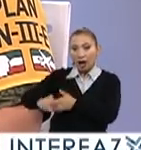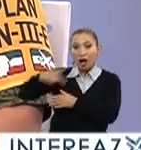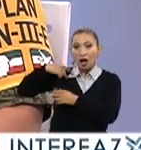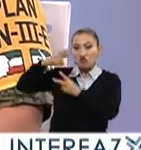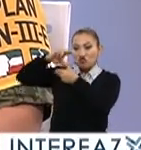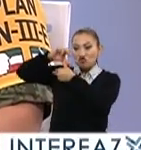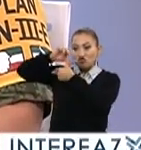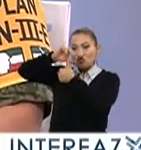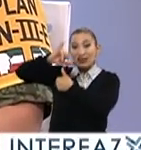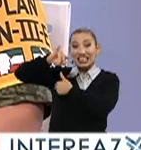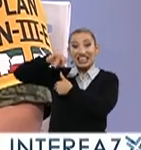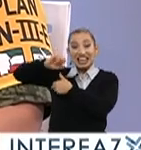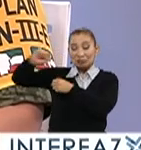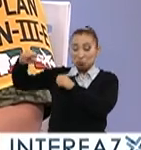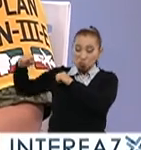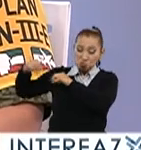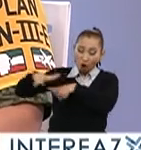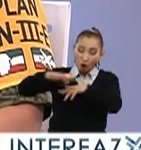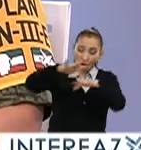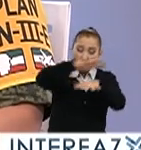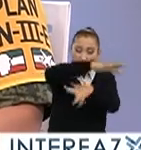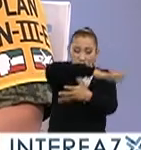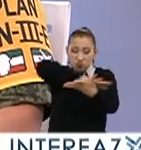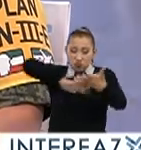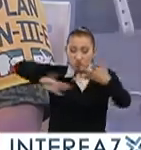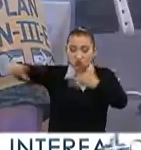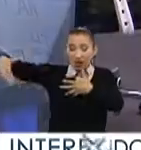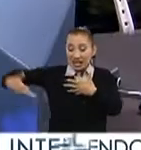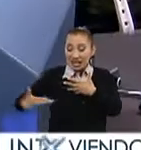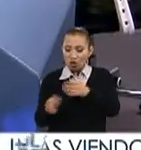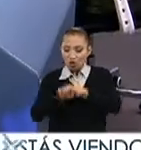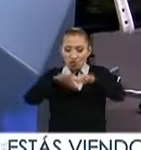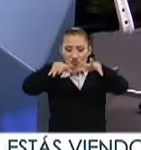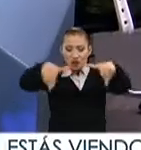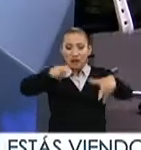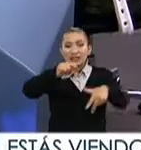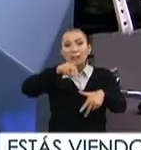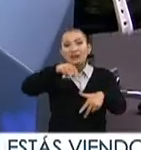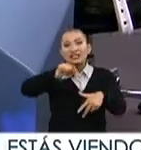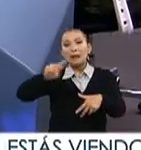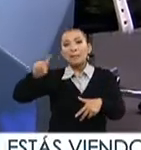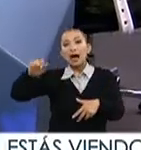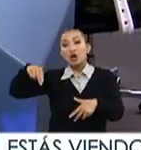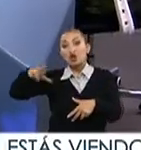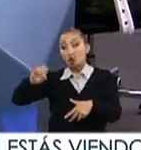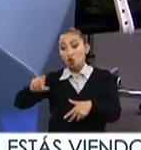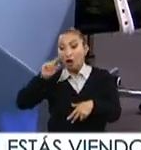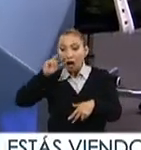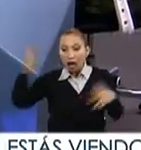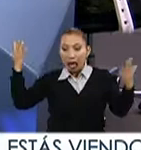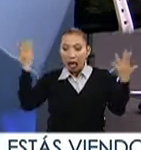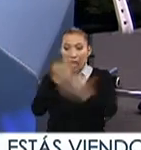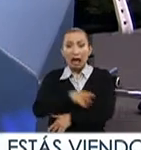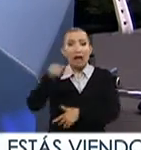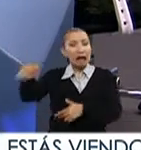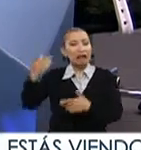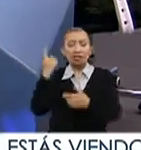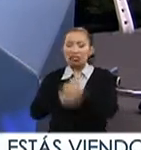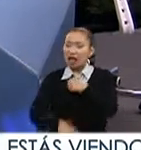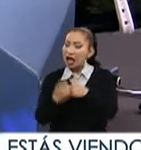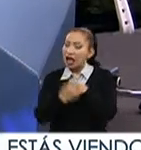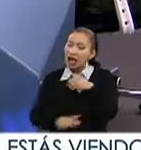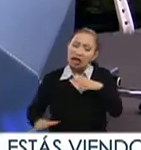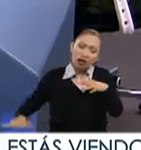el huracán Inés, que es donde se desbordan los ríos Támesis y Pánuco y es el que genera daños